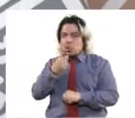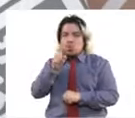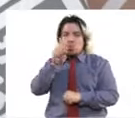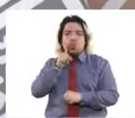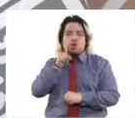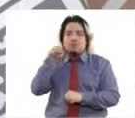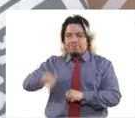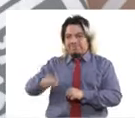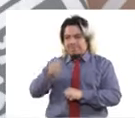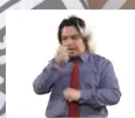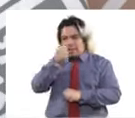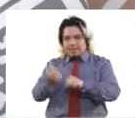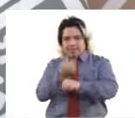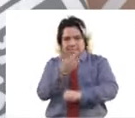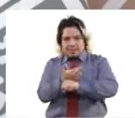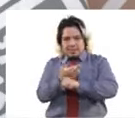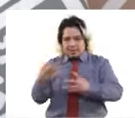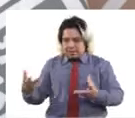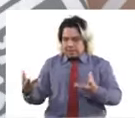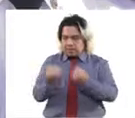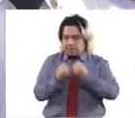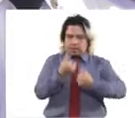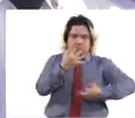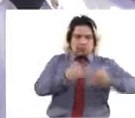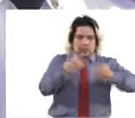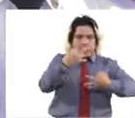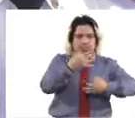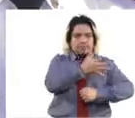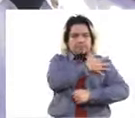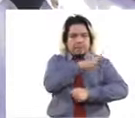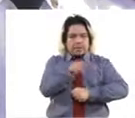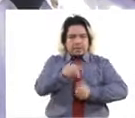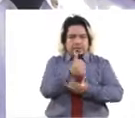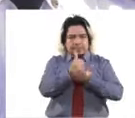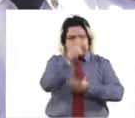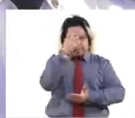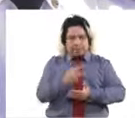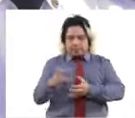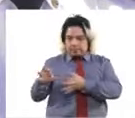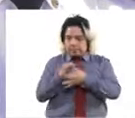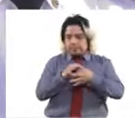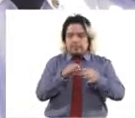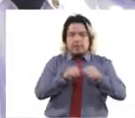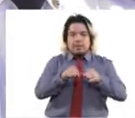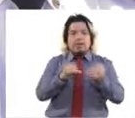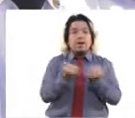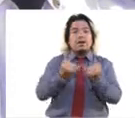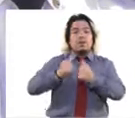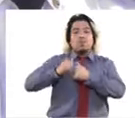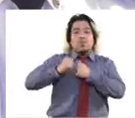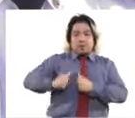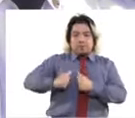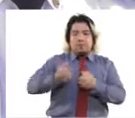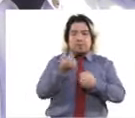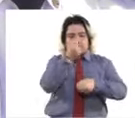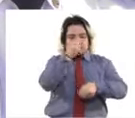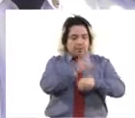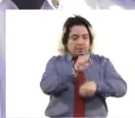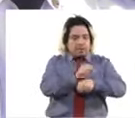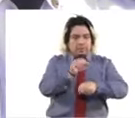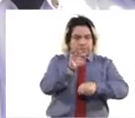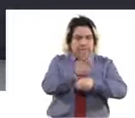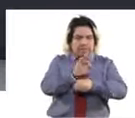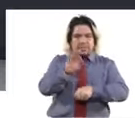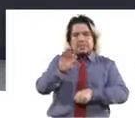conforman esta Secretaría, en coordinación con la Fiscalía General de Justicia de la Ciudad de México y autoridades como la Secretaría de la Defensa